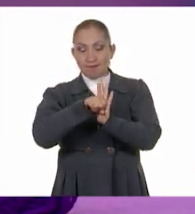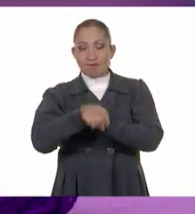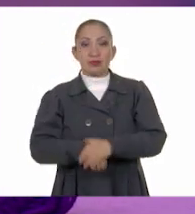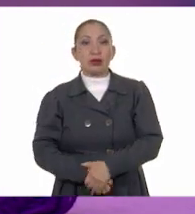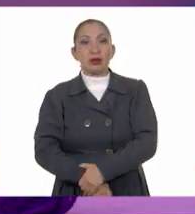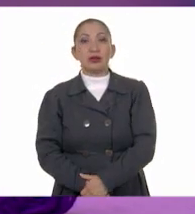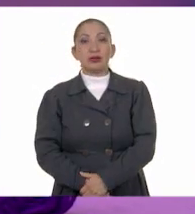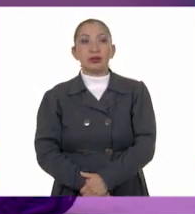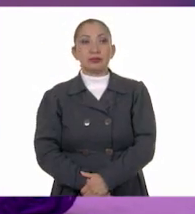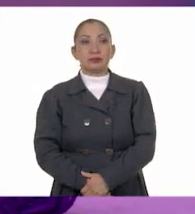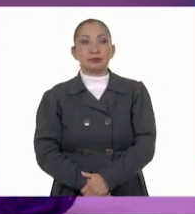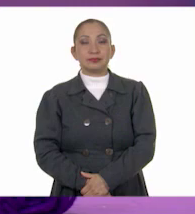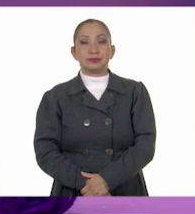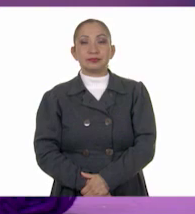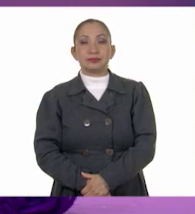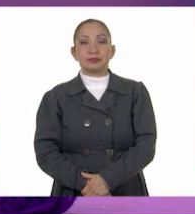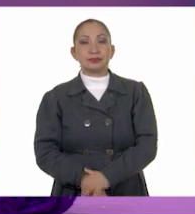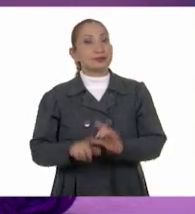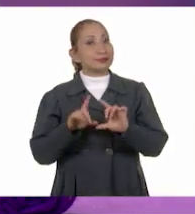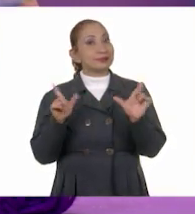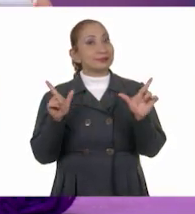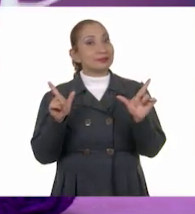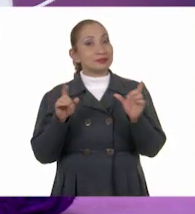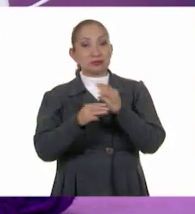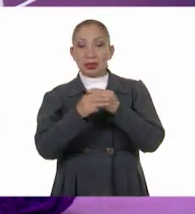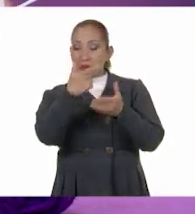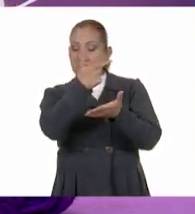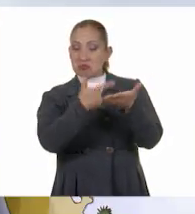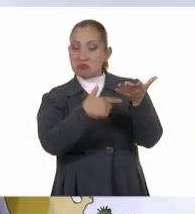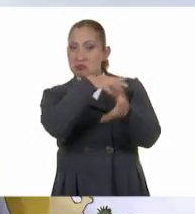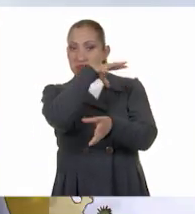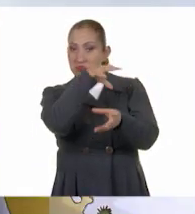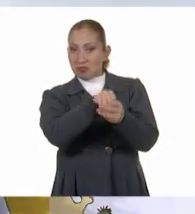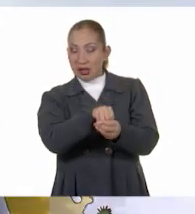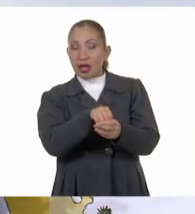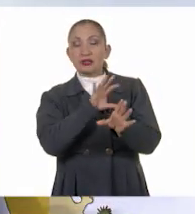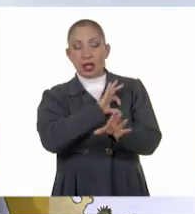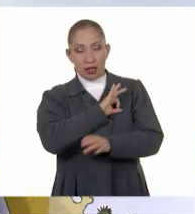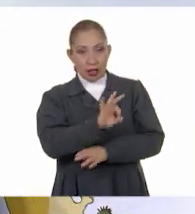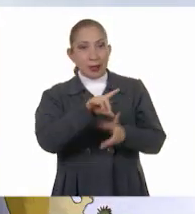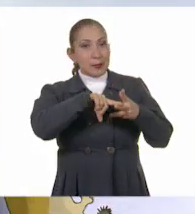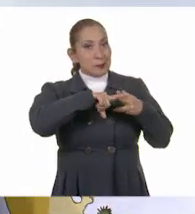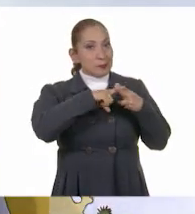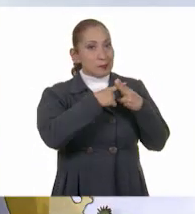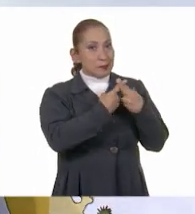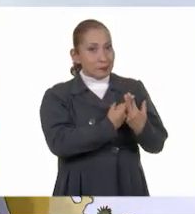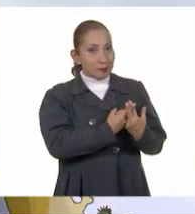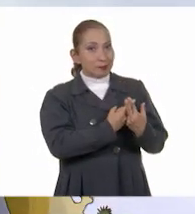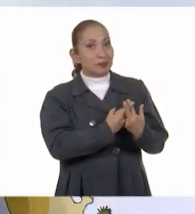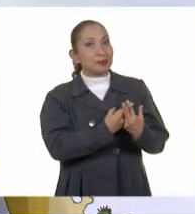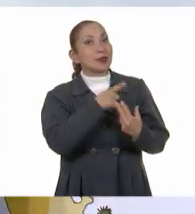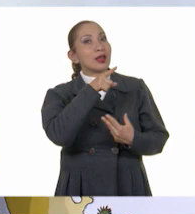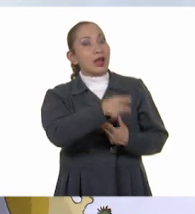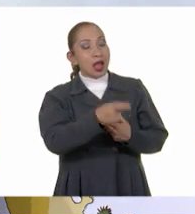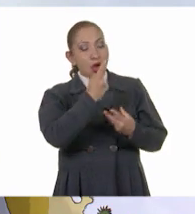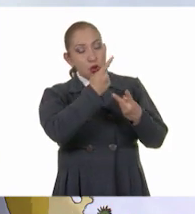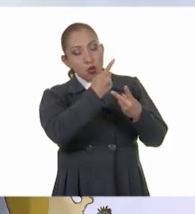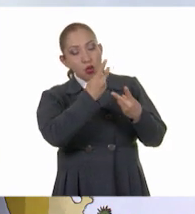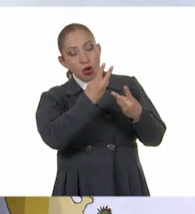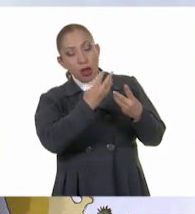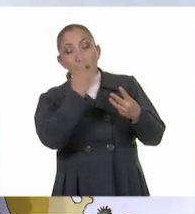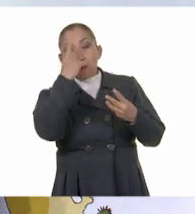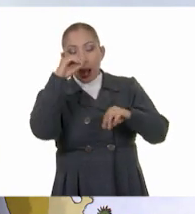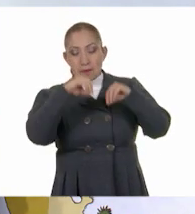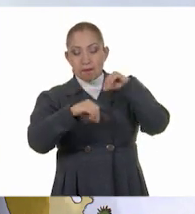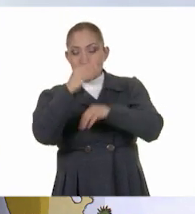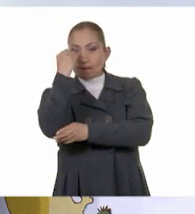pegamento. Pues listo, nuestro material está completo. Yo creo que ya podemos iniciar con los pasos para hacer el